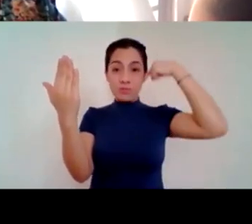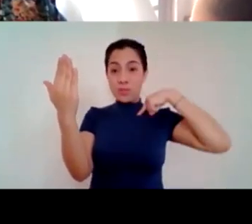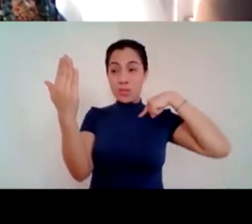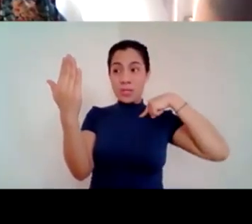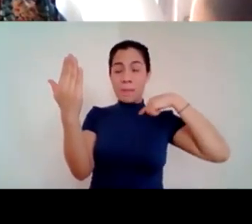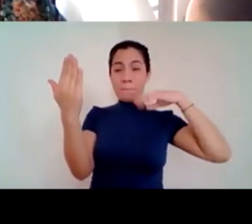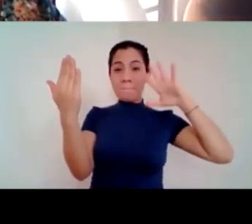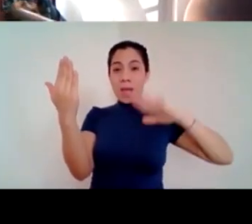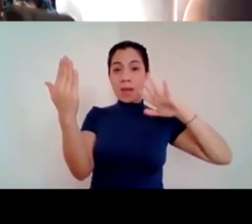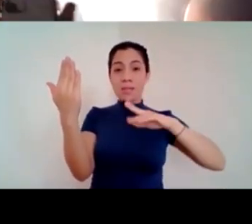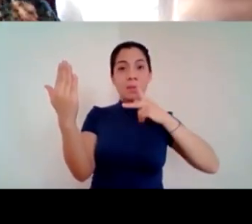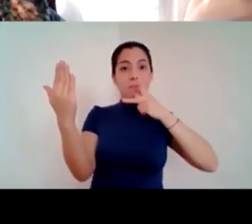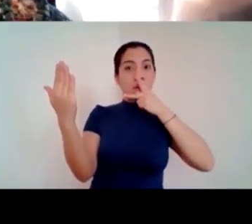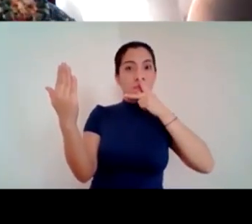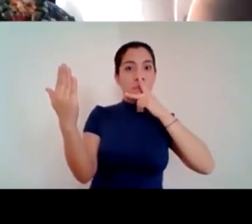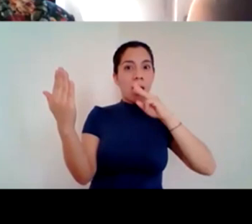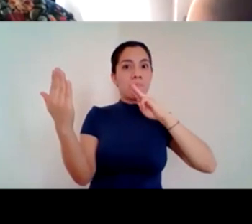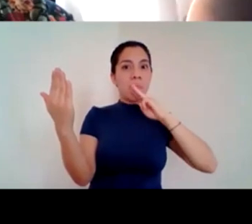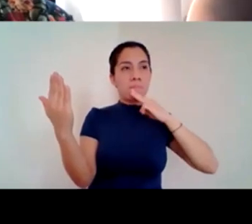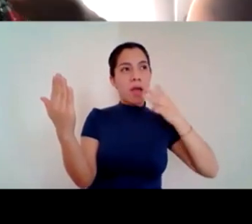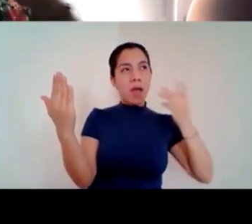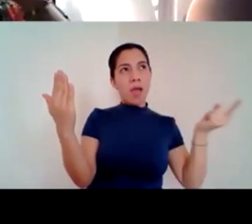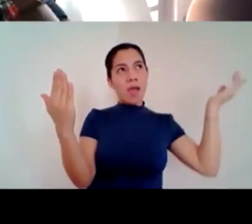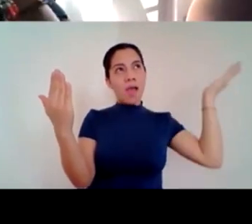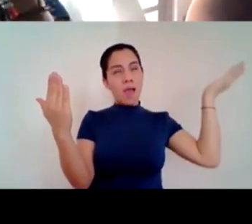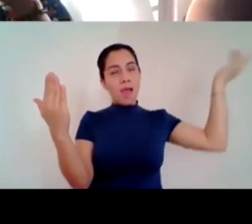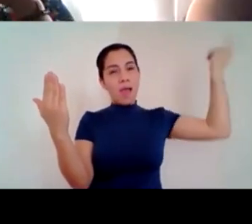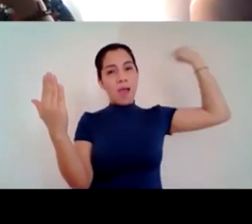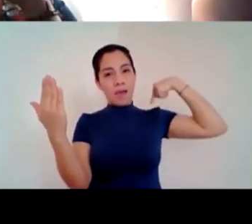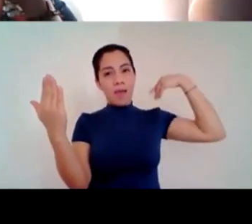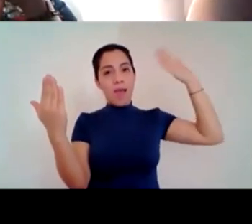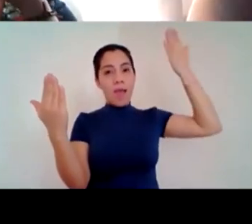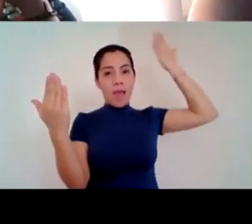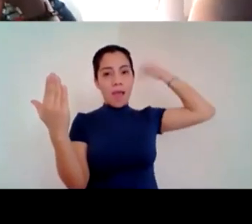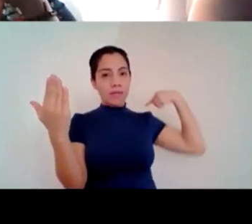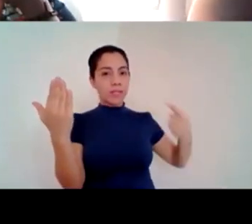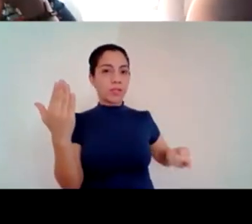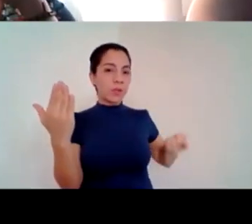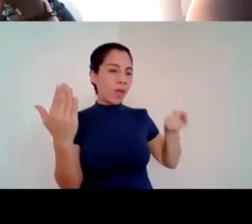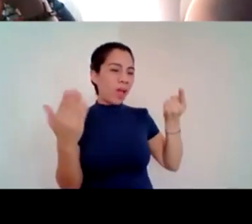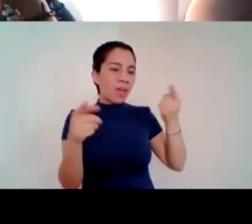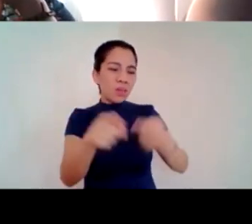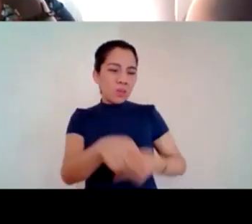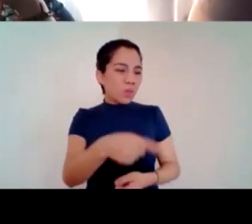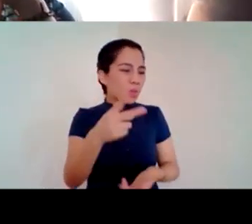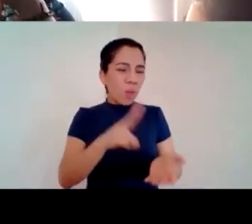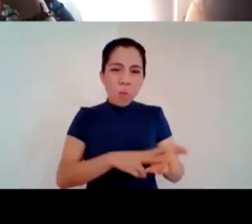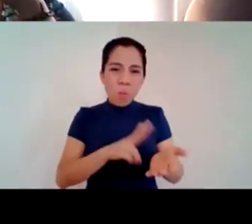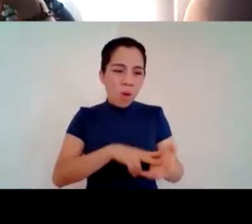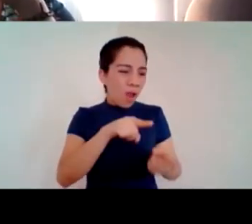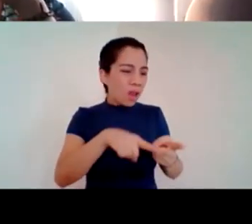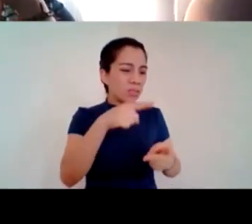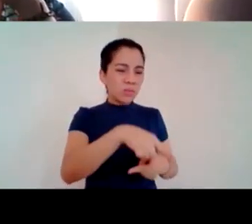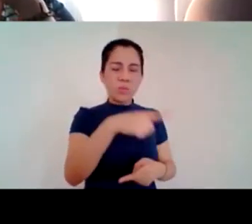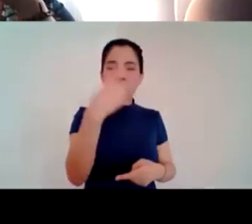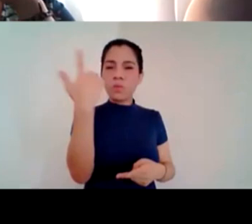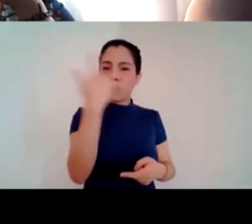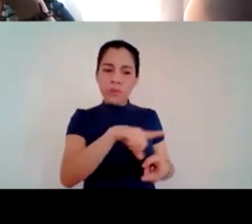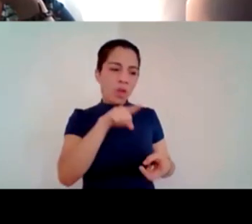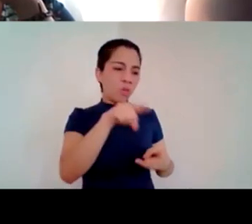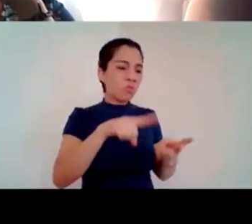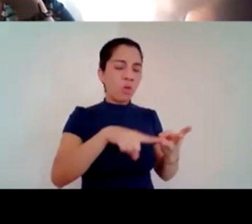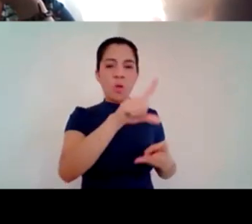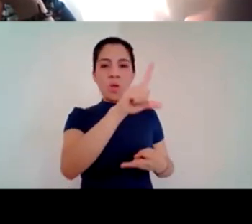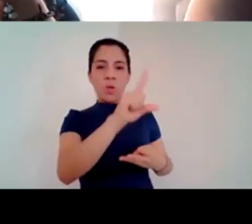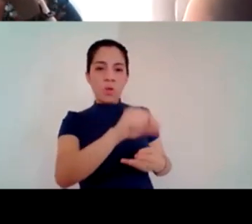si tu mamá te dijo como en el video que vimos hace rato toda tu vida que eres un bueno para nada que eres un inútil que eres feo que tu